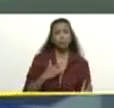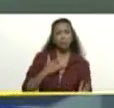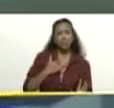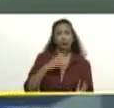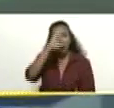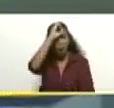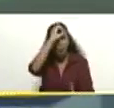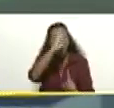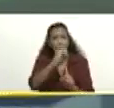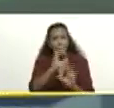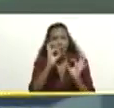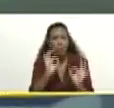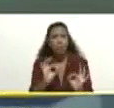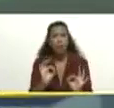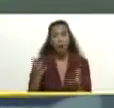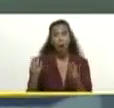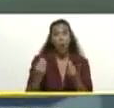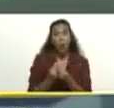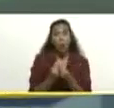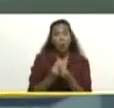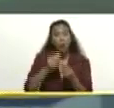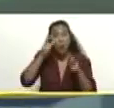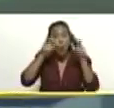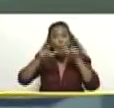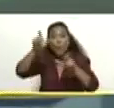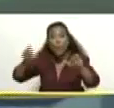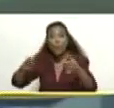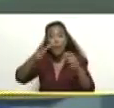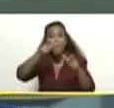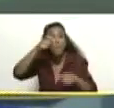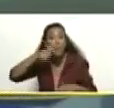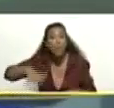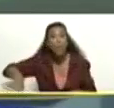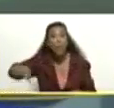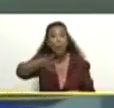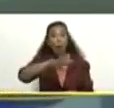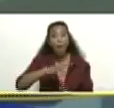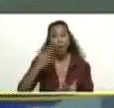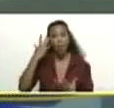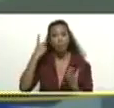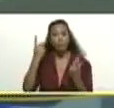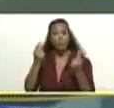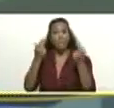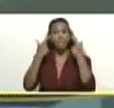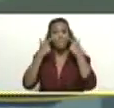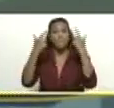debatir junto a nuestro pueblo, pueblo despierto,